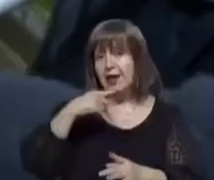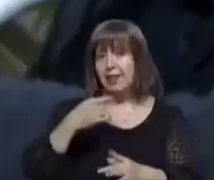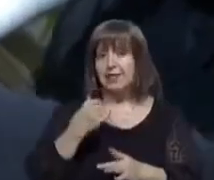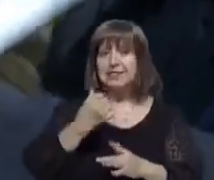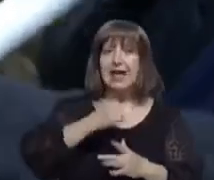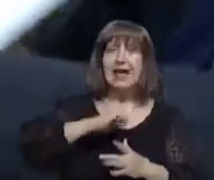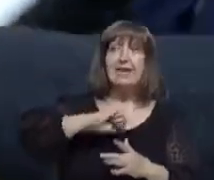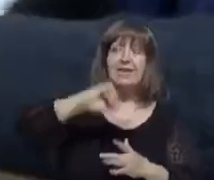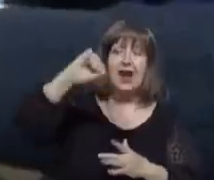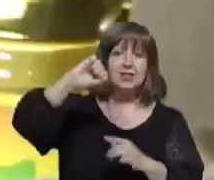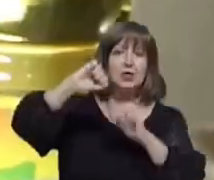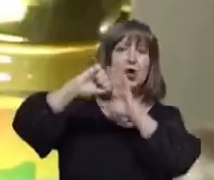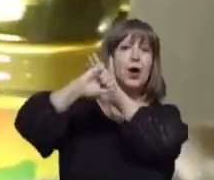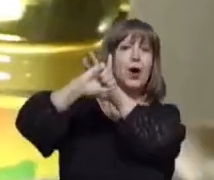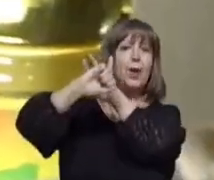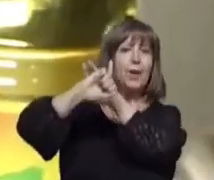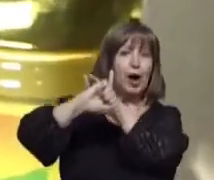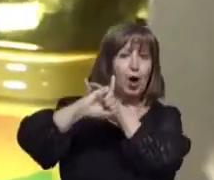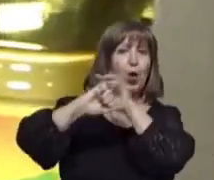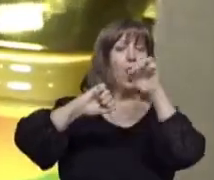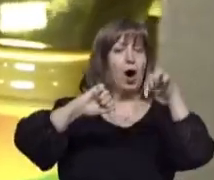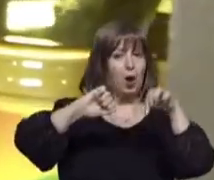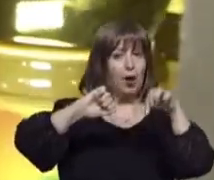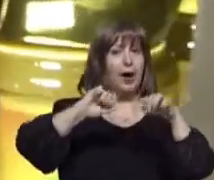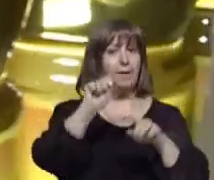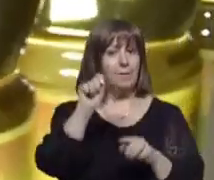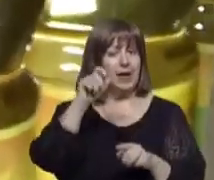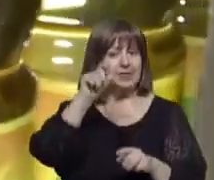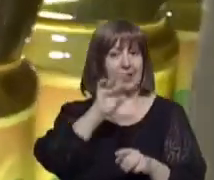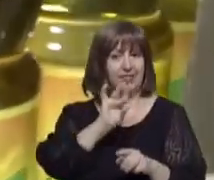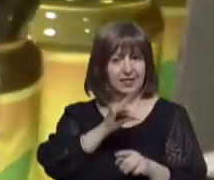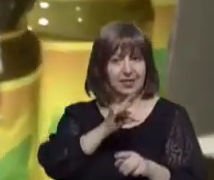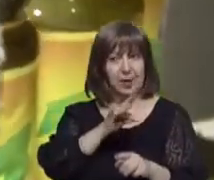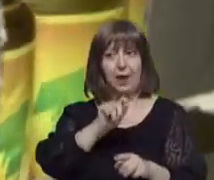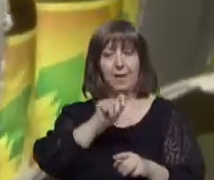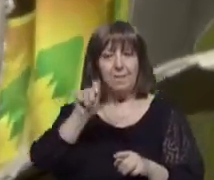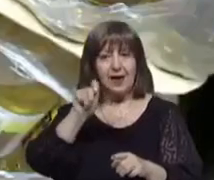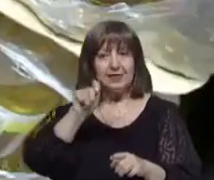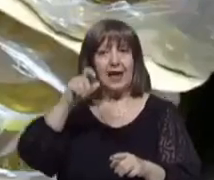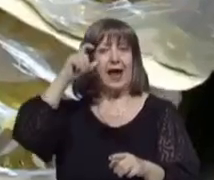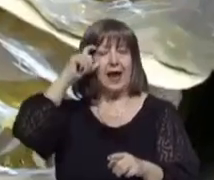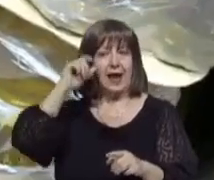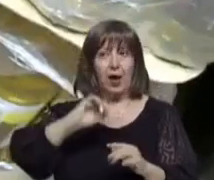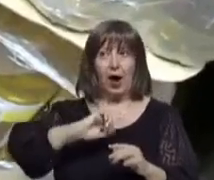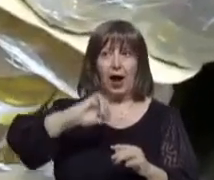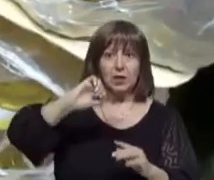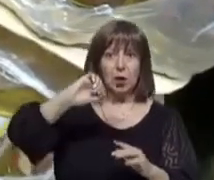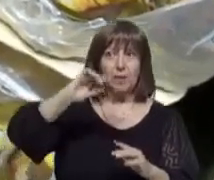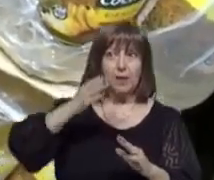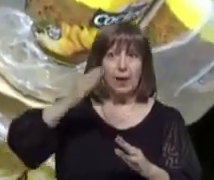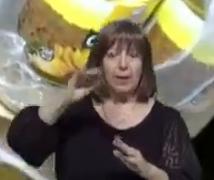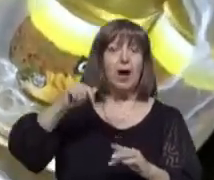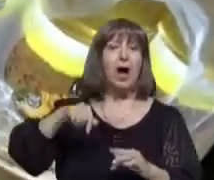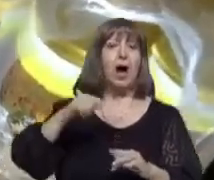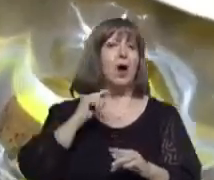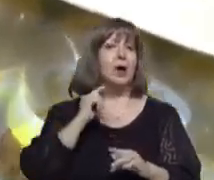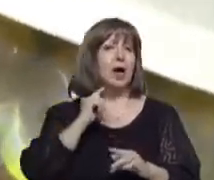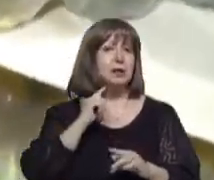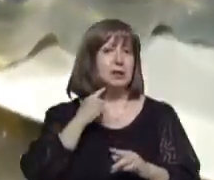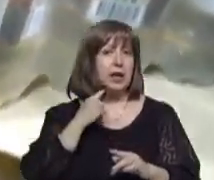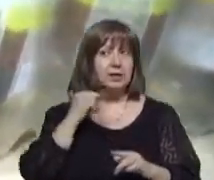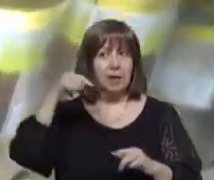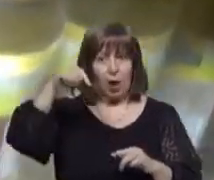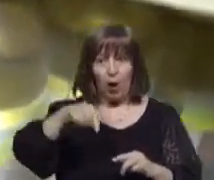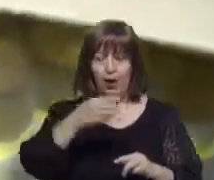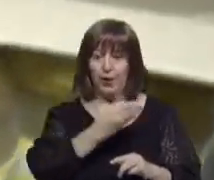daba más alto, tal vez la que más alto dio fue la de diciembre y enero, después ahora en febrero estamos viendo un 13,2%, 12% si